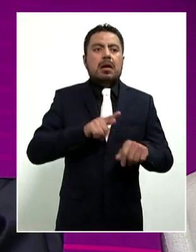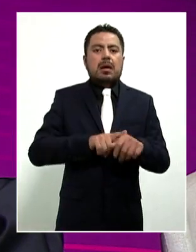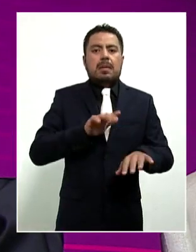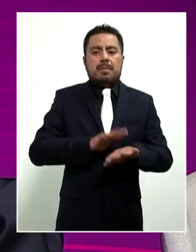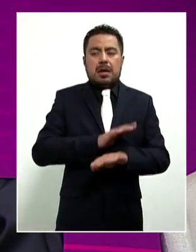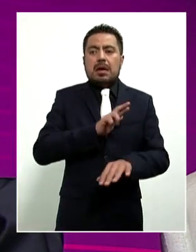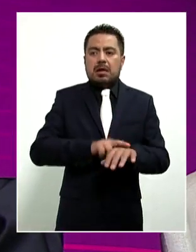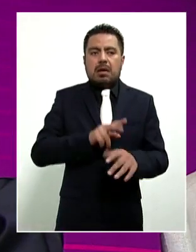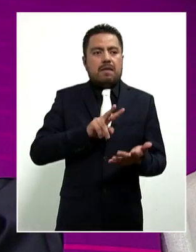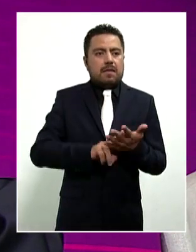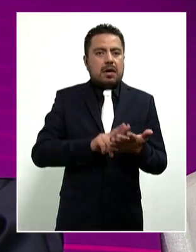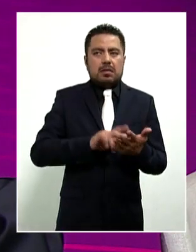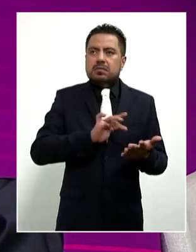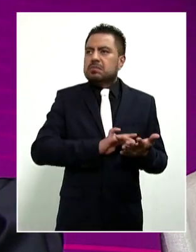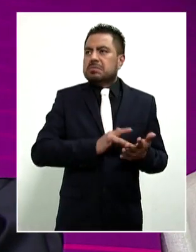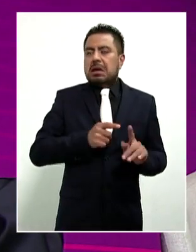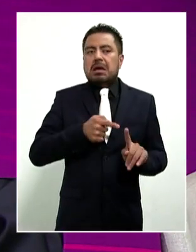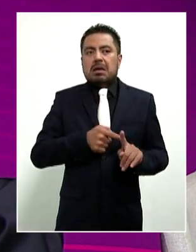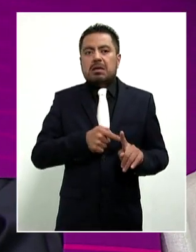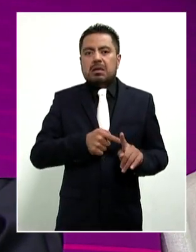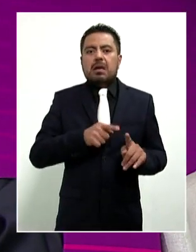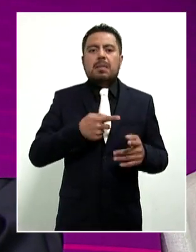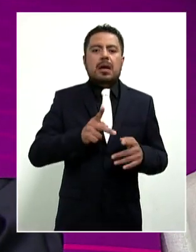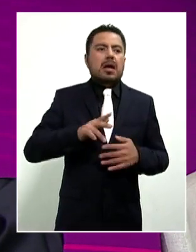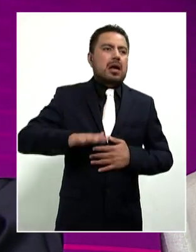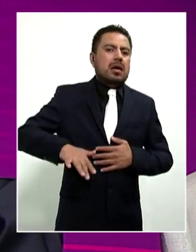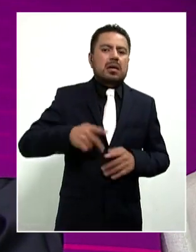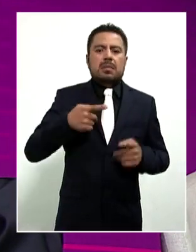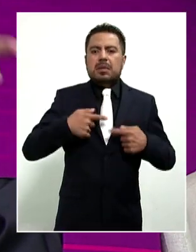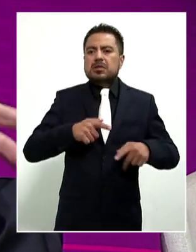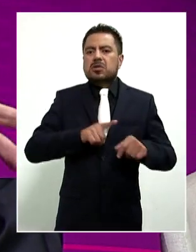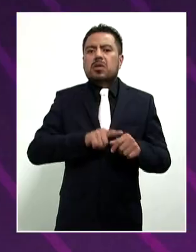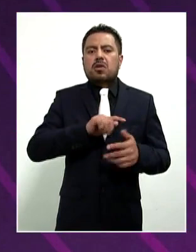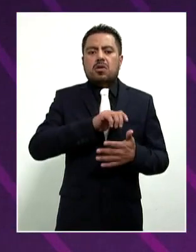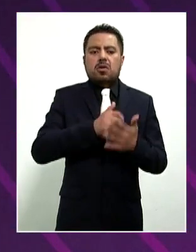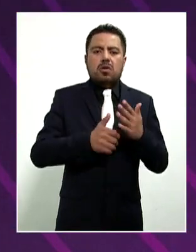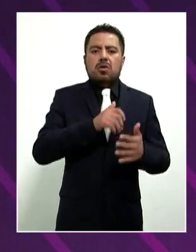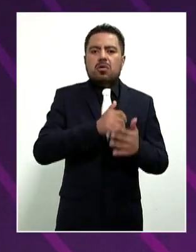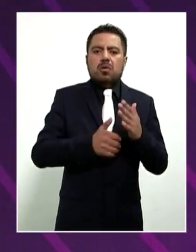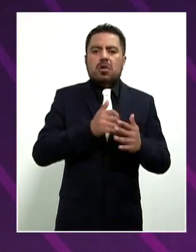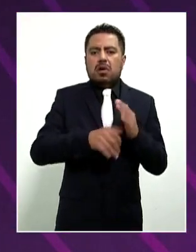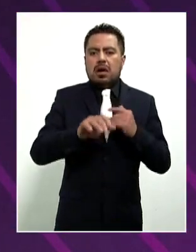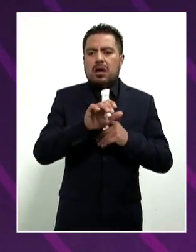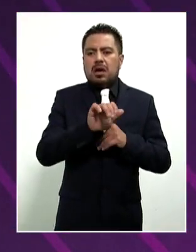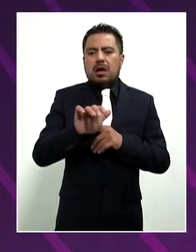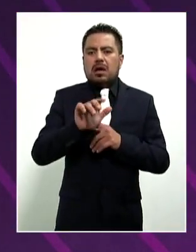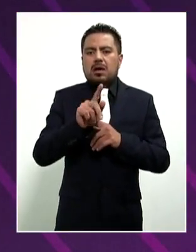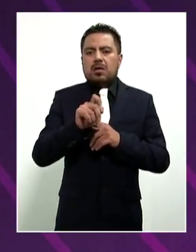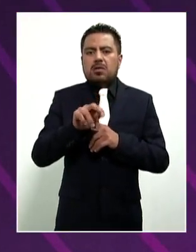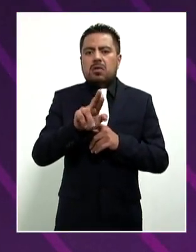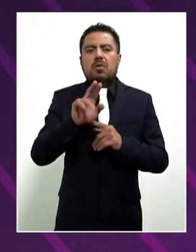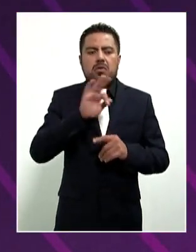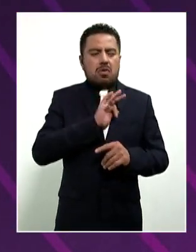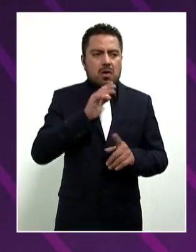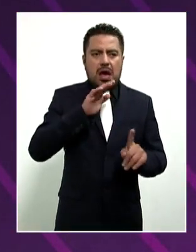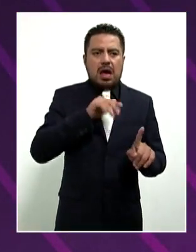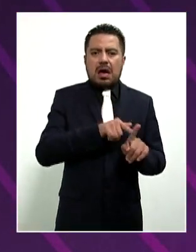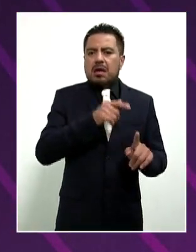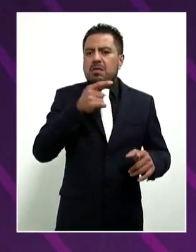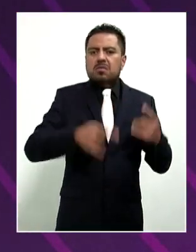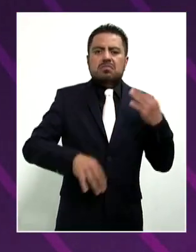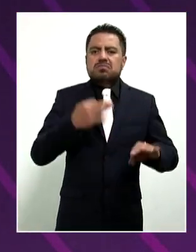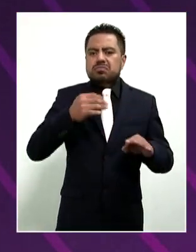sido muy valioso, definitivamente. Sin embargo, es un personal que, dado que es contratado por el ACNUR, no está en condiciones de tener la facultad